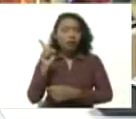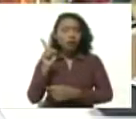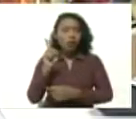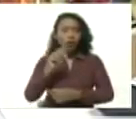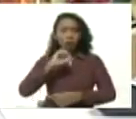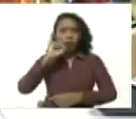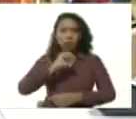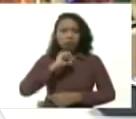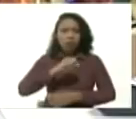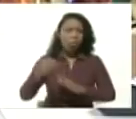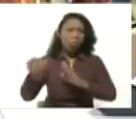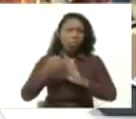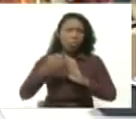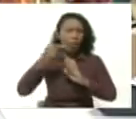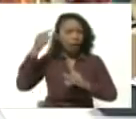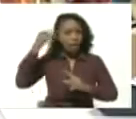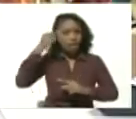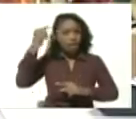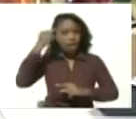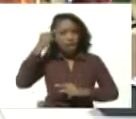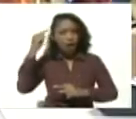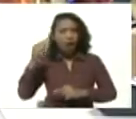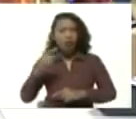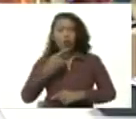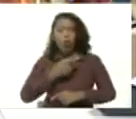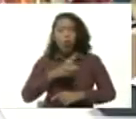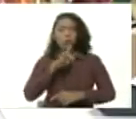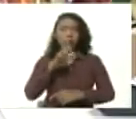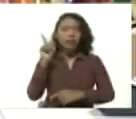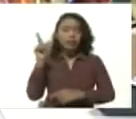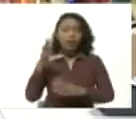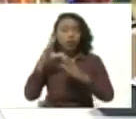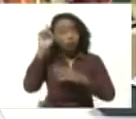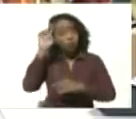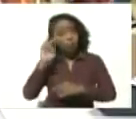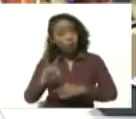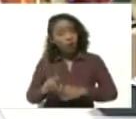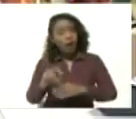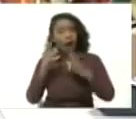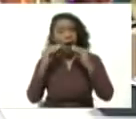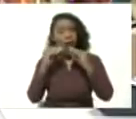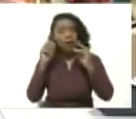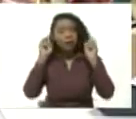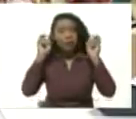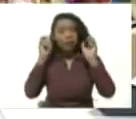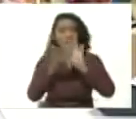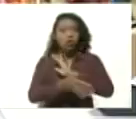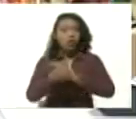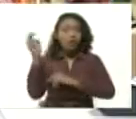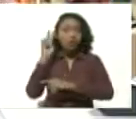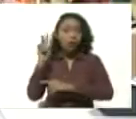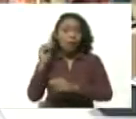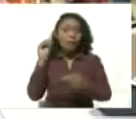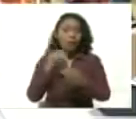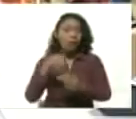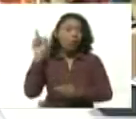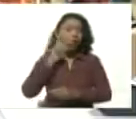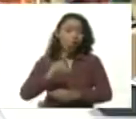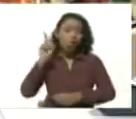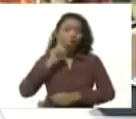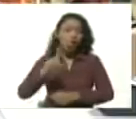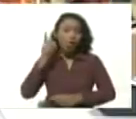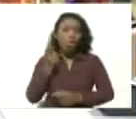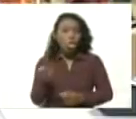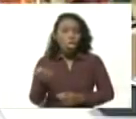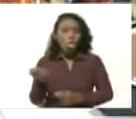obsesión fatal. Bueno, no te digo que él todos los días habla de Venezuela para meter su mentira, su manipulación,